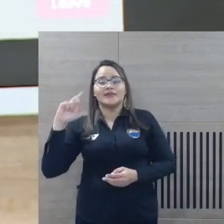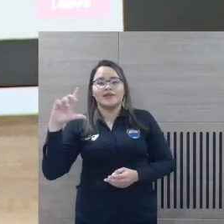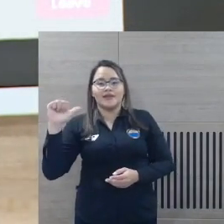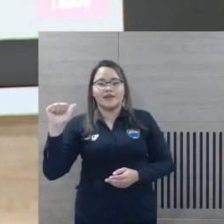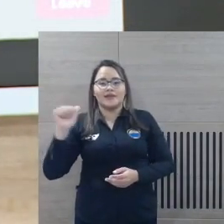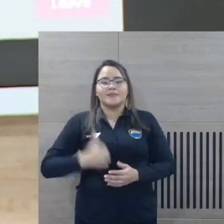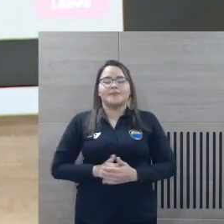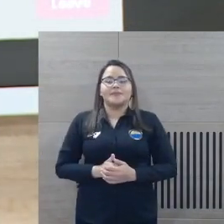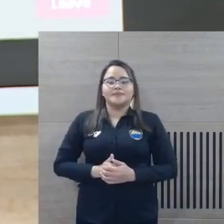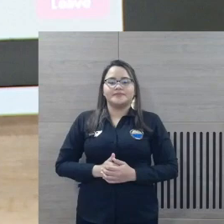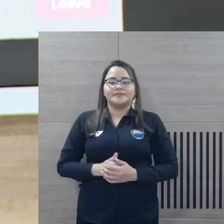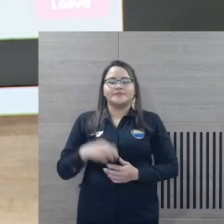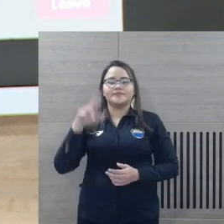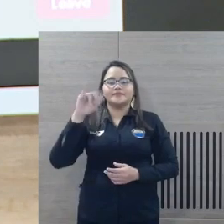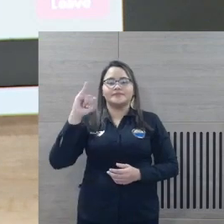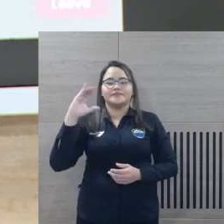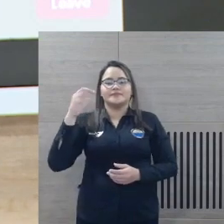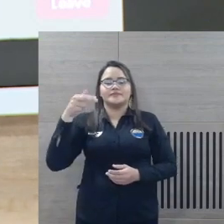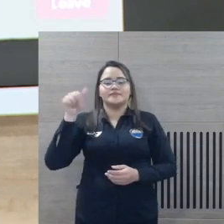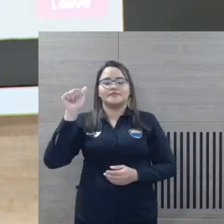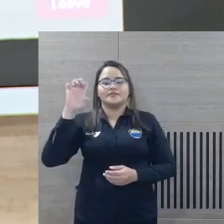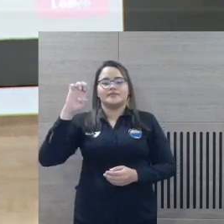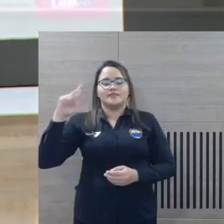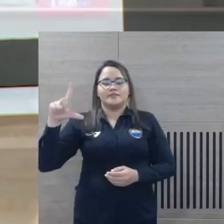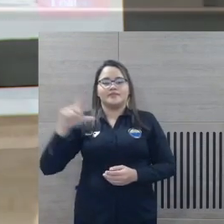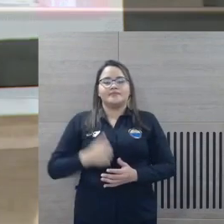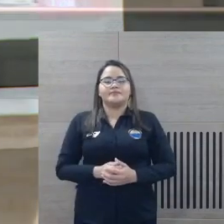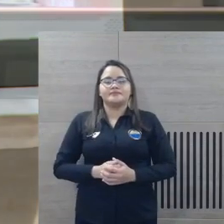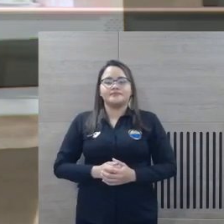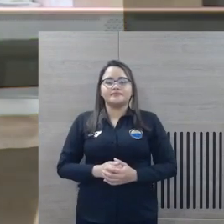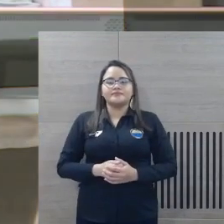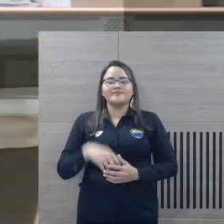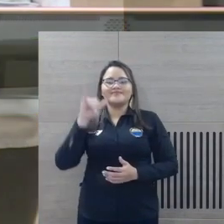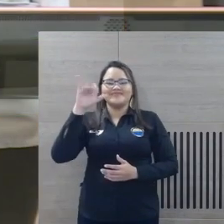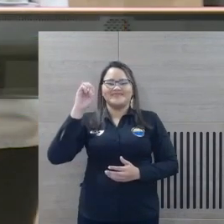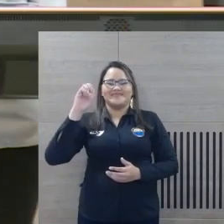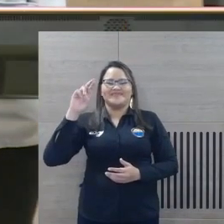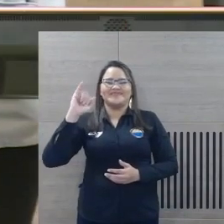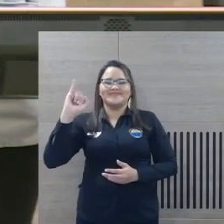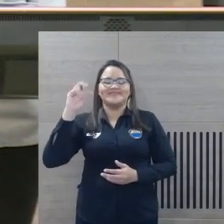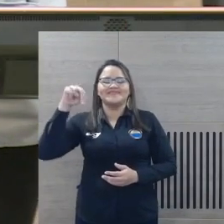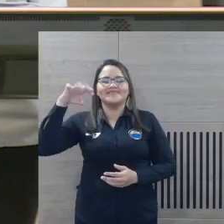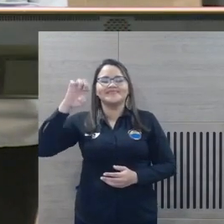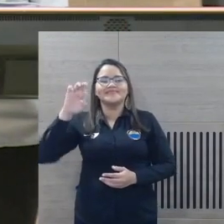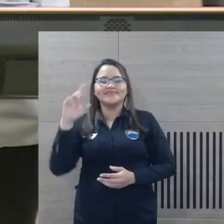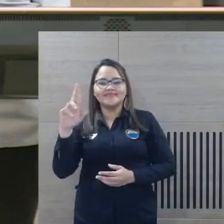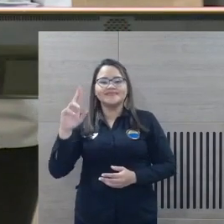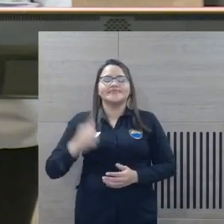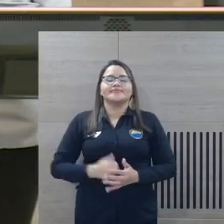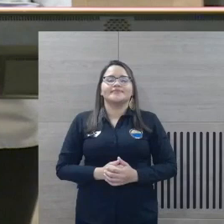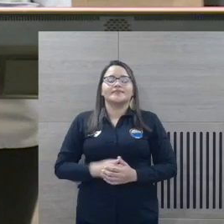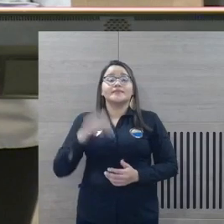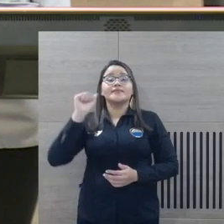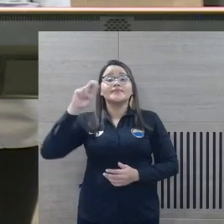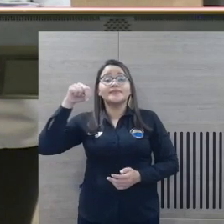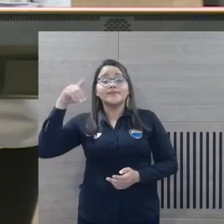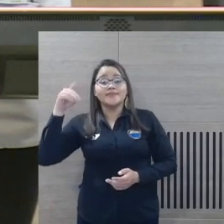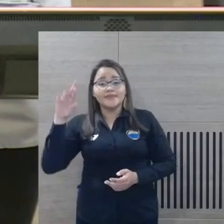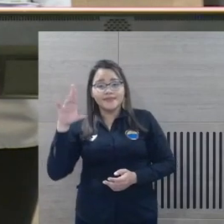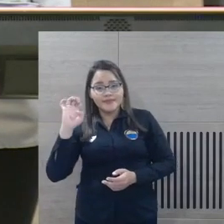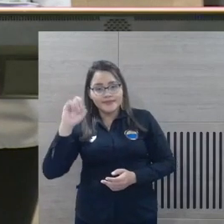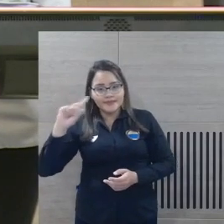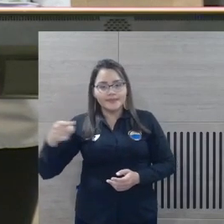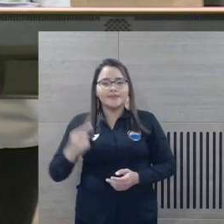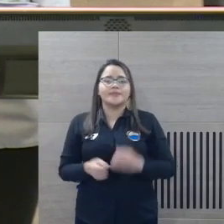Morales. Joimer Florian Rada. Andrés Eduardo González Anaya. Jairo Leandro Mora Hernández. Andrés Alfonso